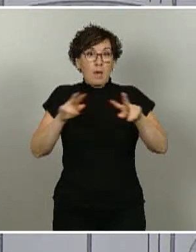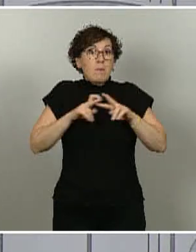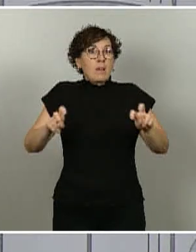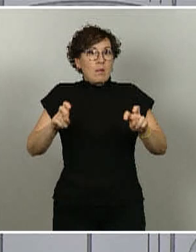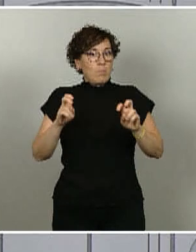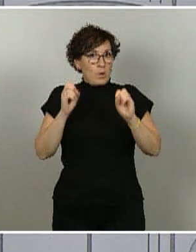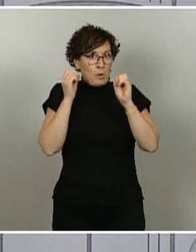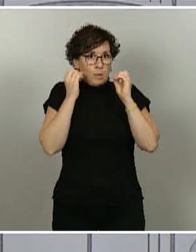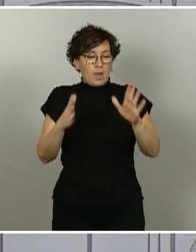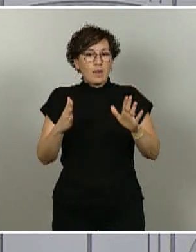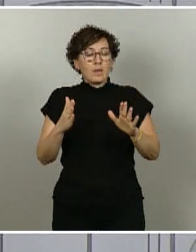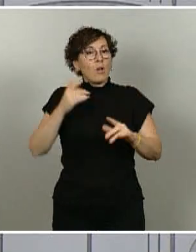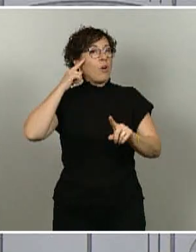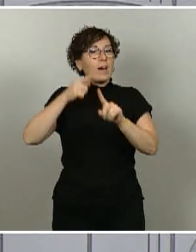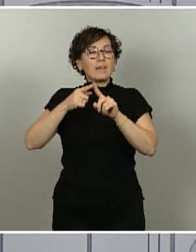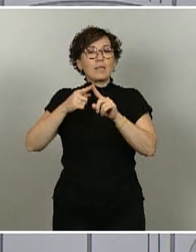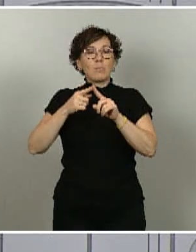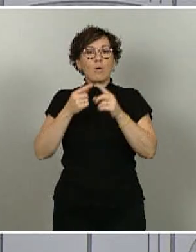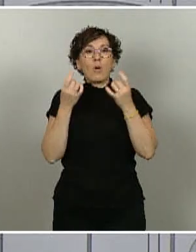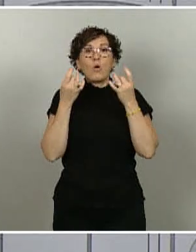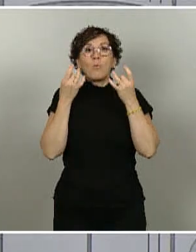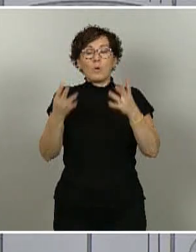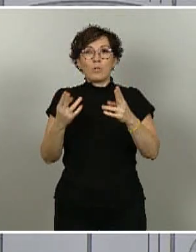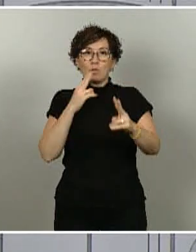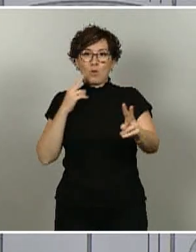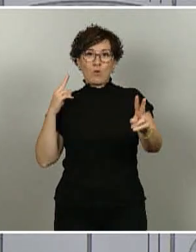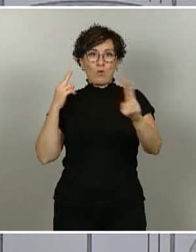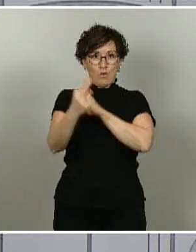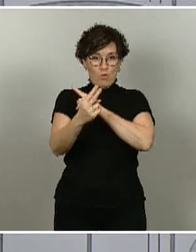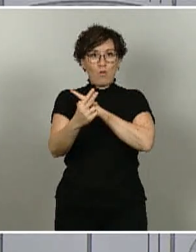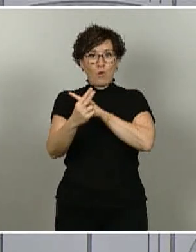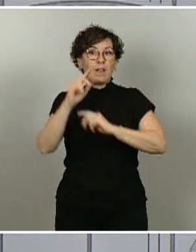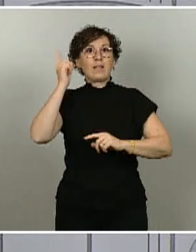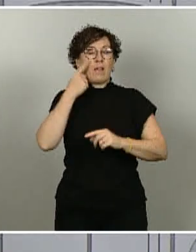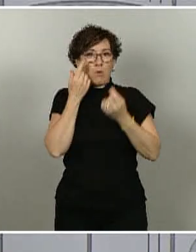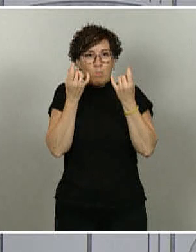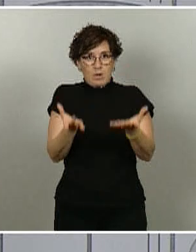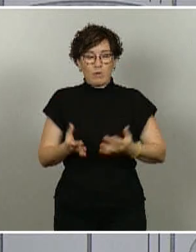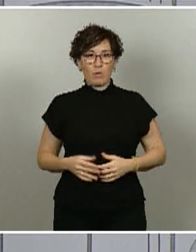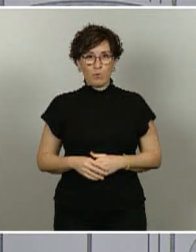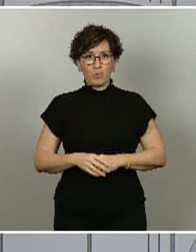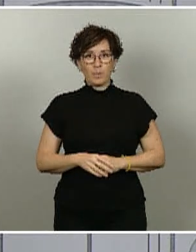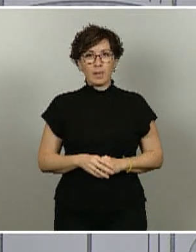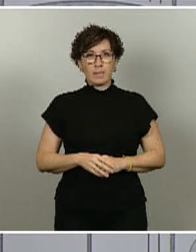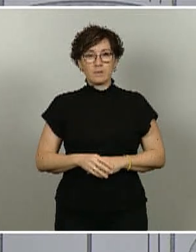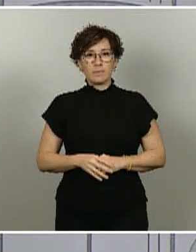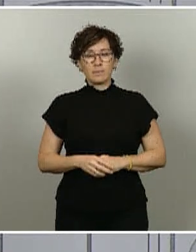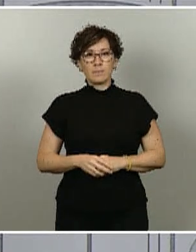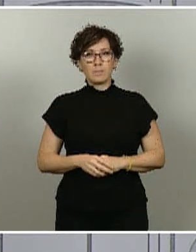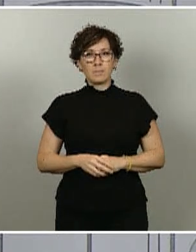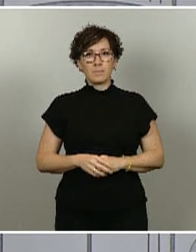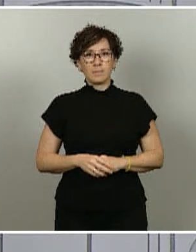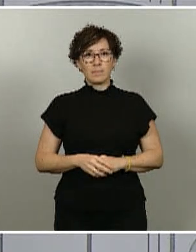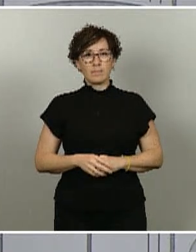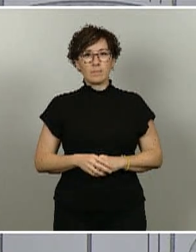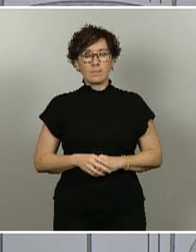forma precoz y reaccionar de la forma más rápida. Con ese objetivo en mente, sabemos que los datos que